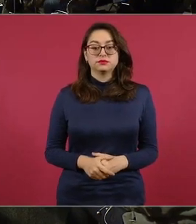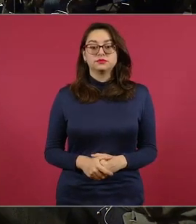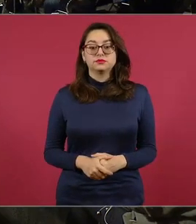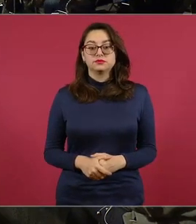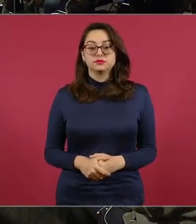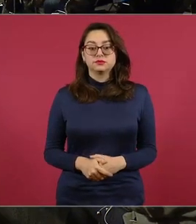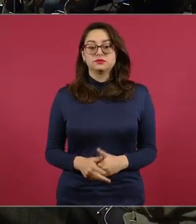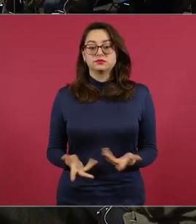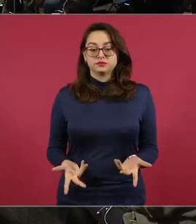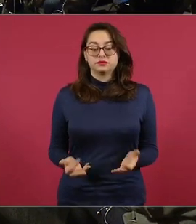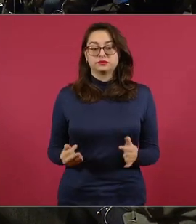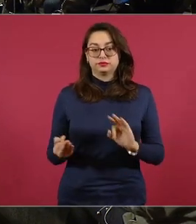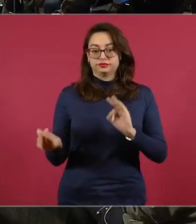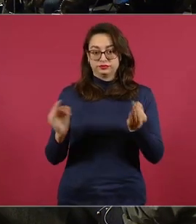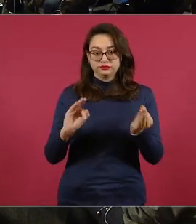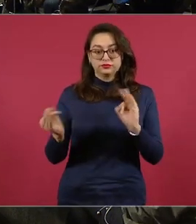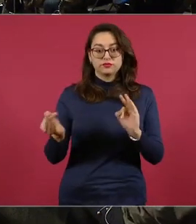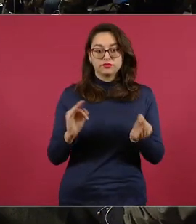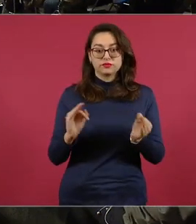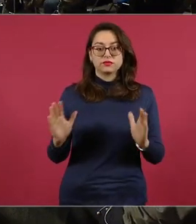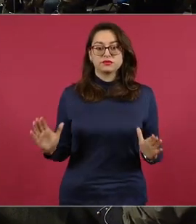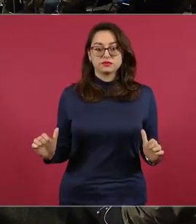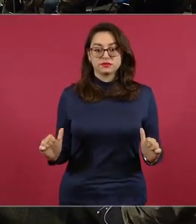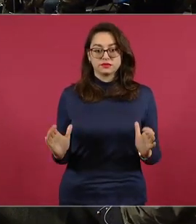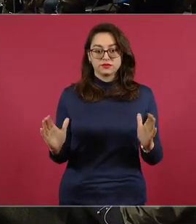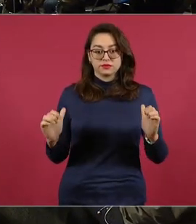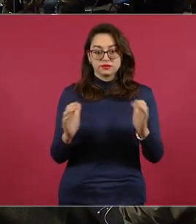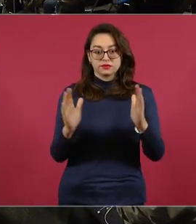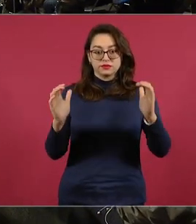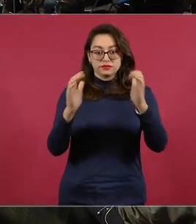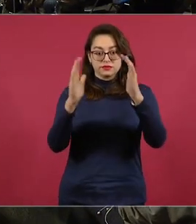en las zonas arqueológicas, el de Diego.